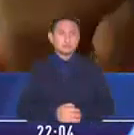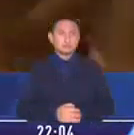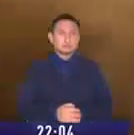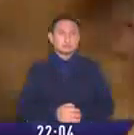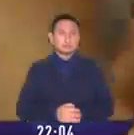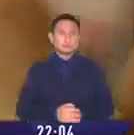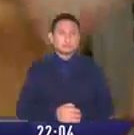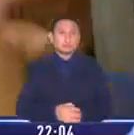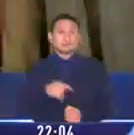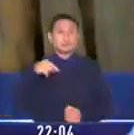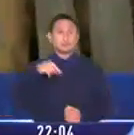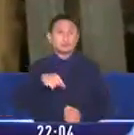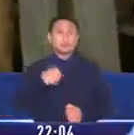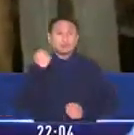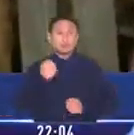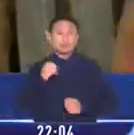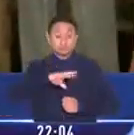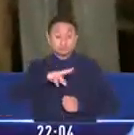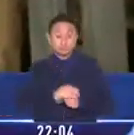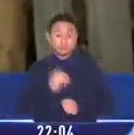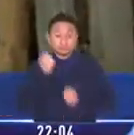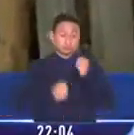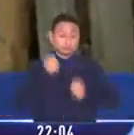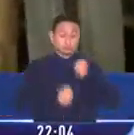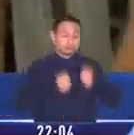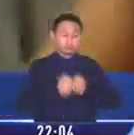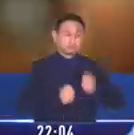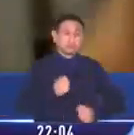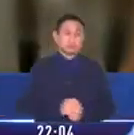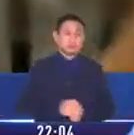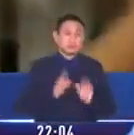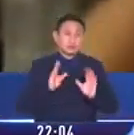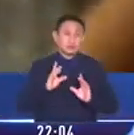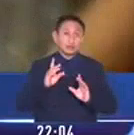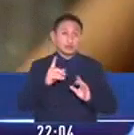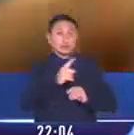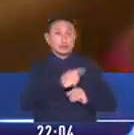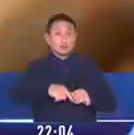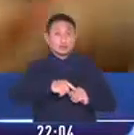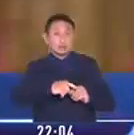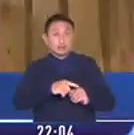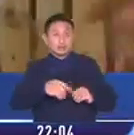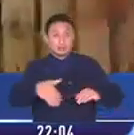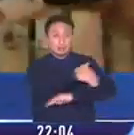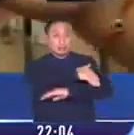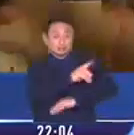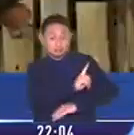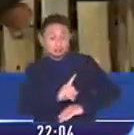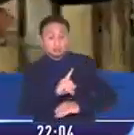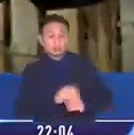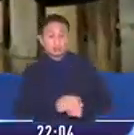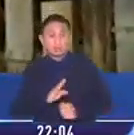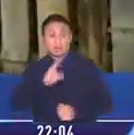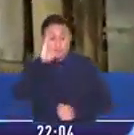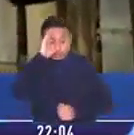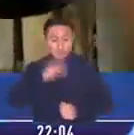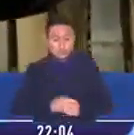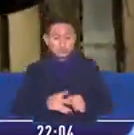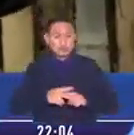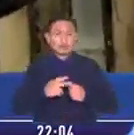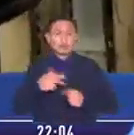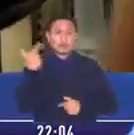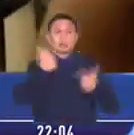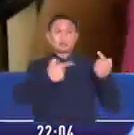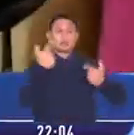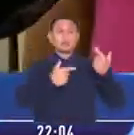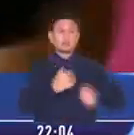como los ladrones vienen corriendo, vienen con armas y en la mano, nosotros nos cruzamos acá a la vereda. Y los policías comienzan a disparar.